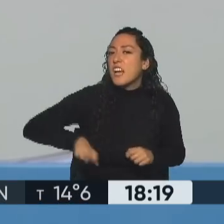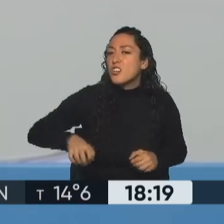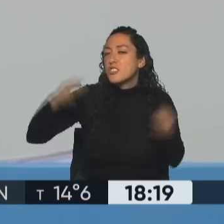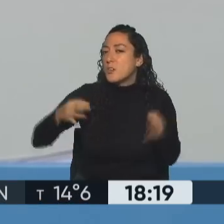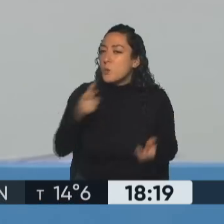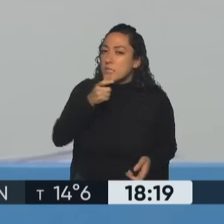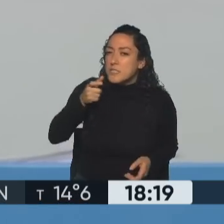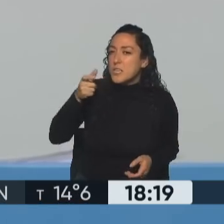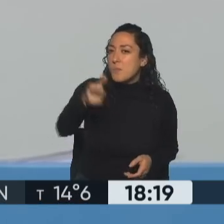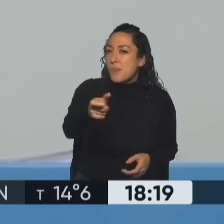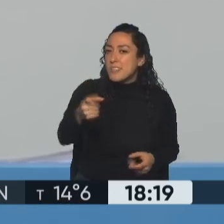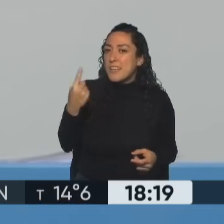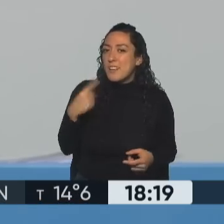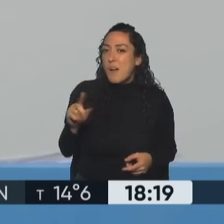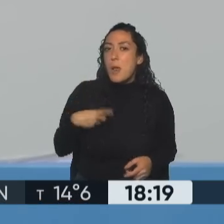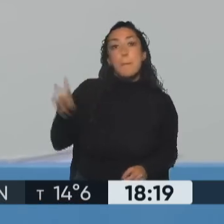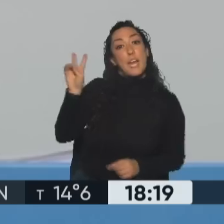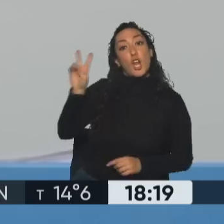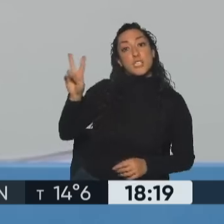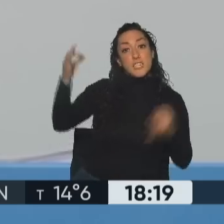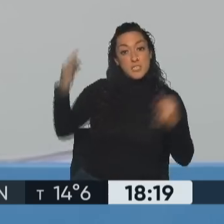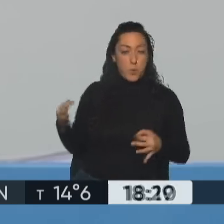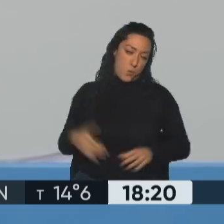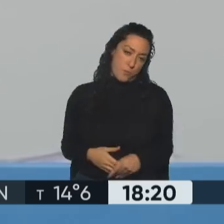pero una contra mil, los peronistas.